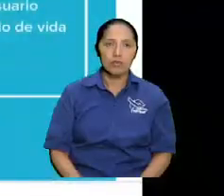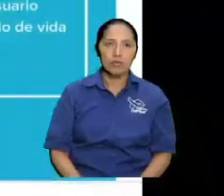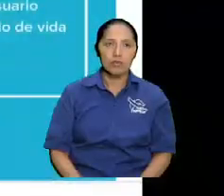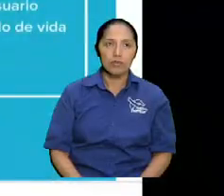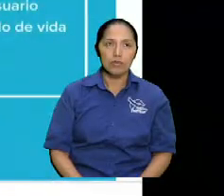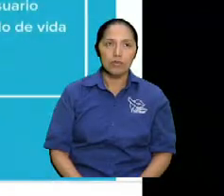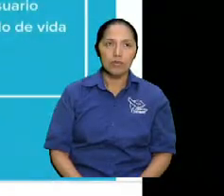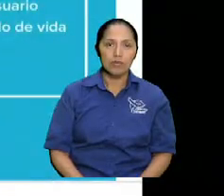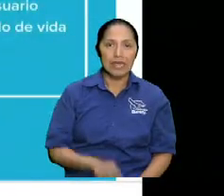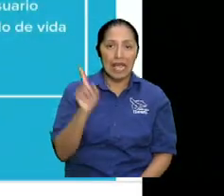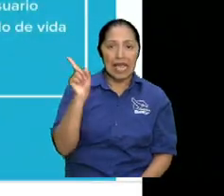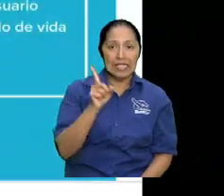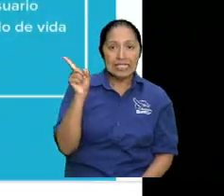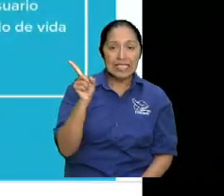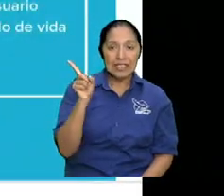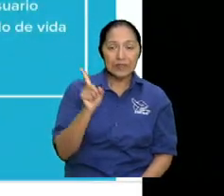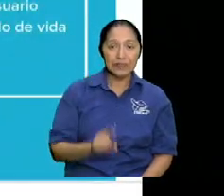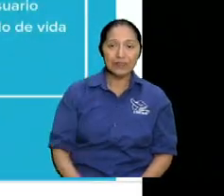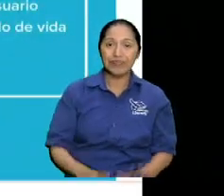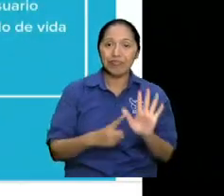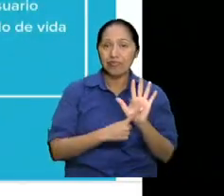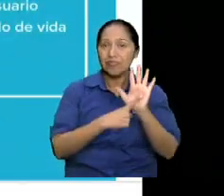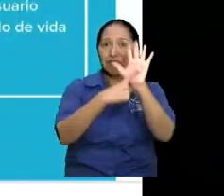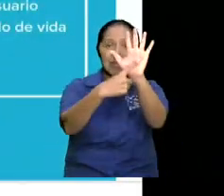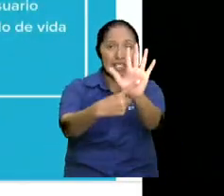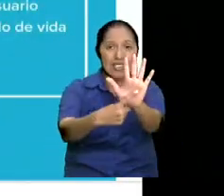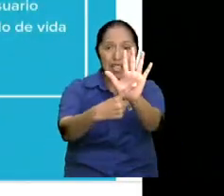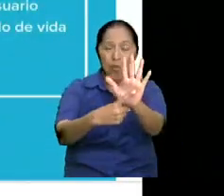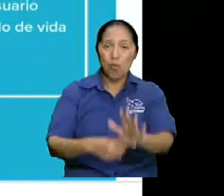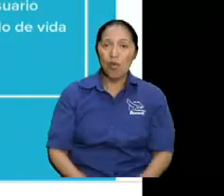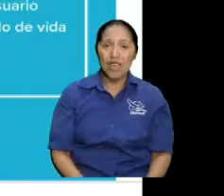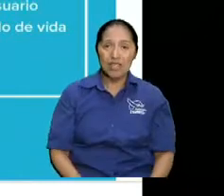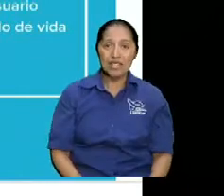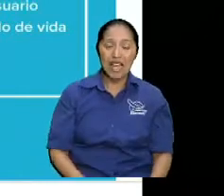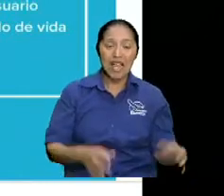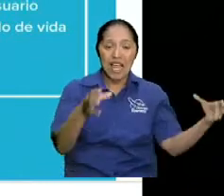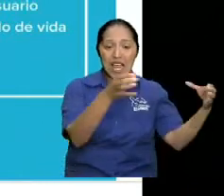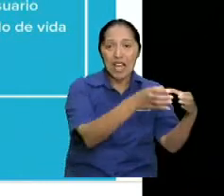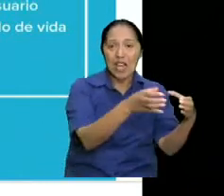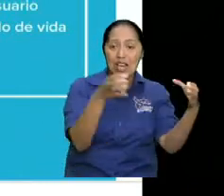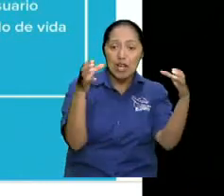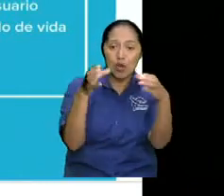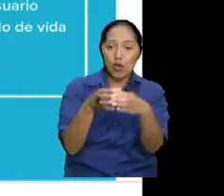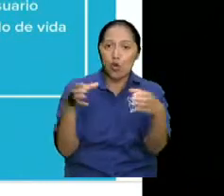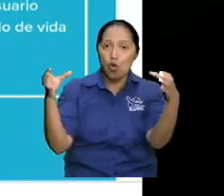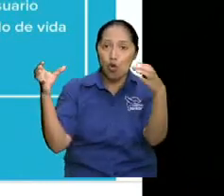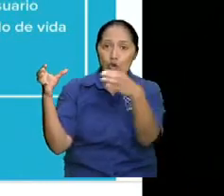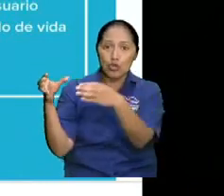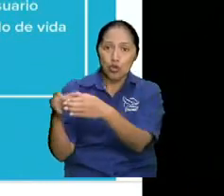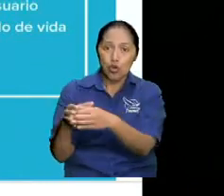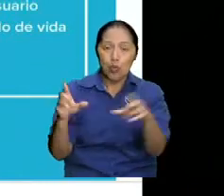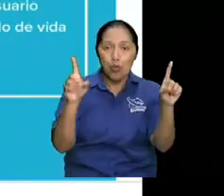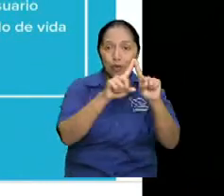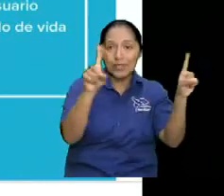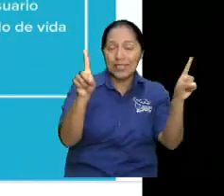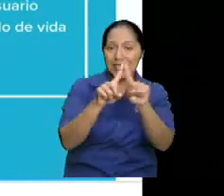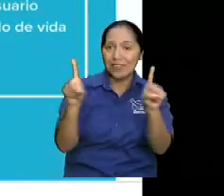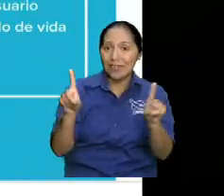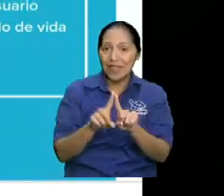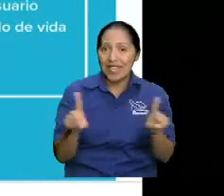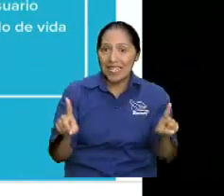Son segmentos de mercado. Te miran como mercadería. Por país, ciudad, densidad, idioma, clima, zona,